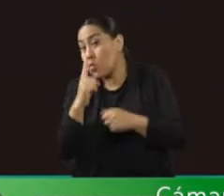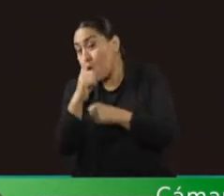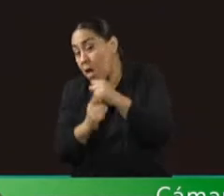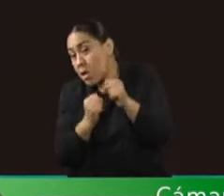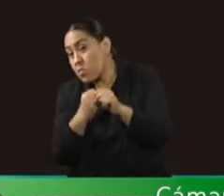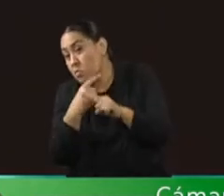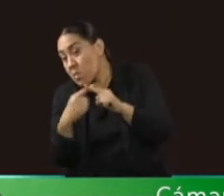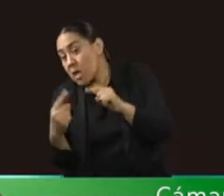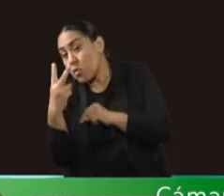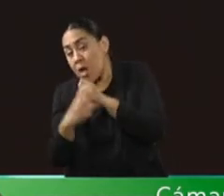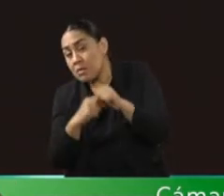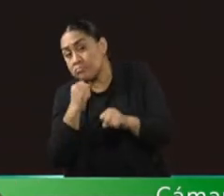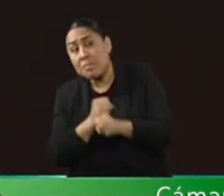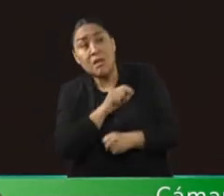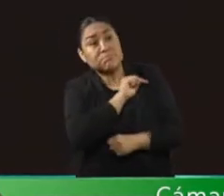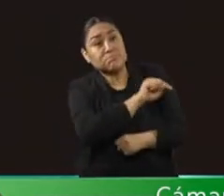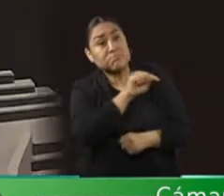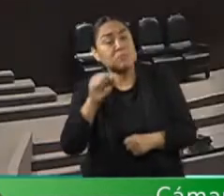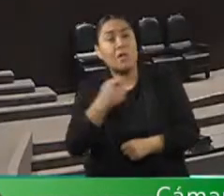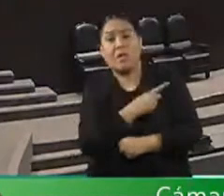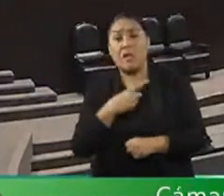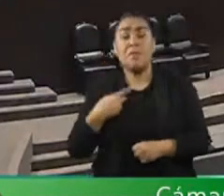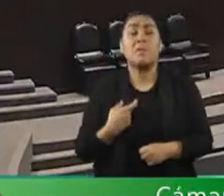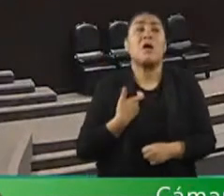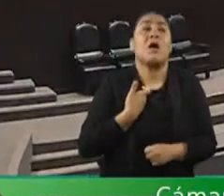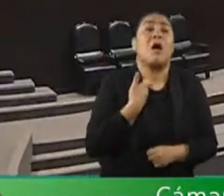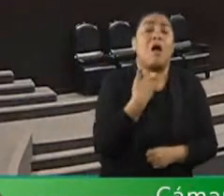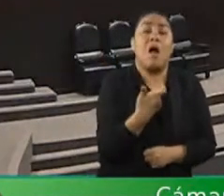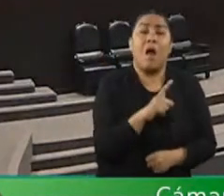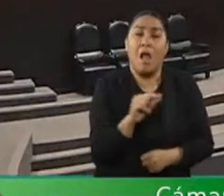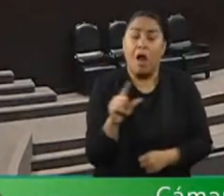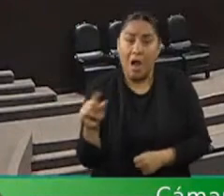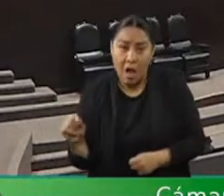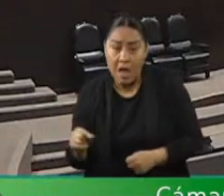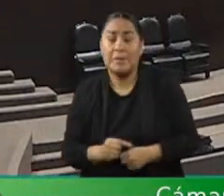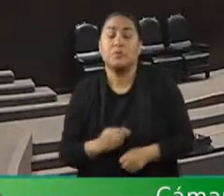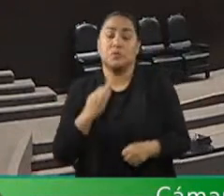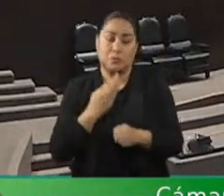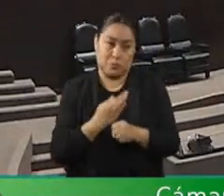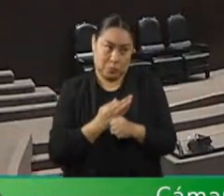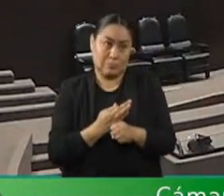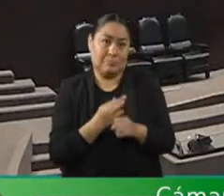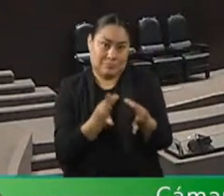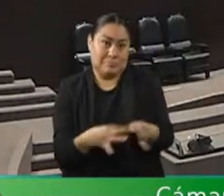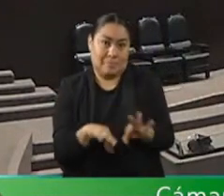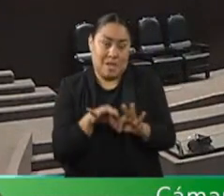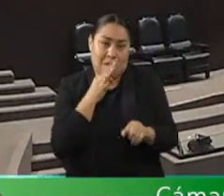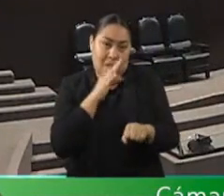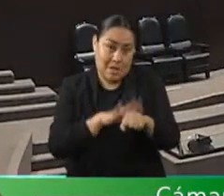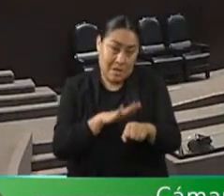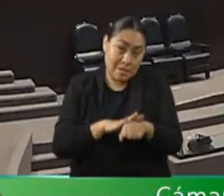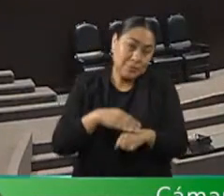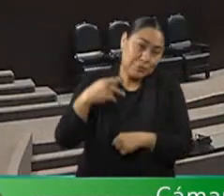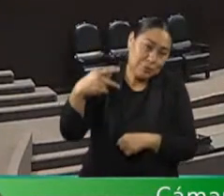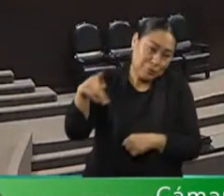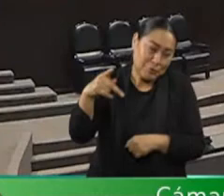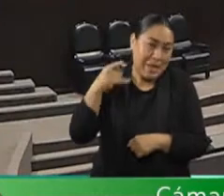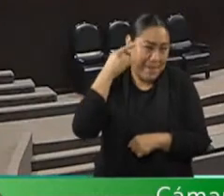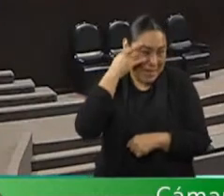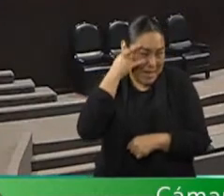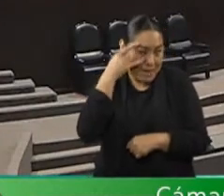años de deuda que no les pagan es importante aquí que las familias campechanas y